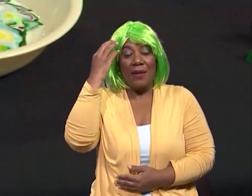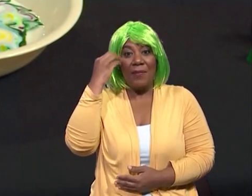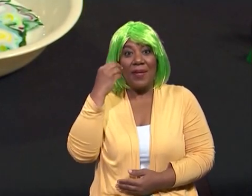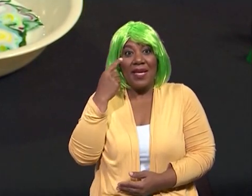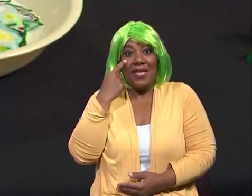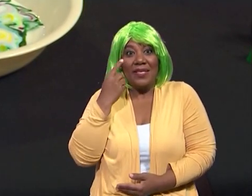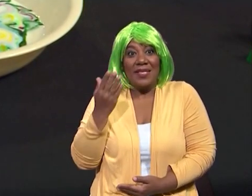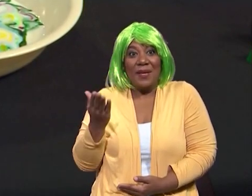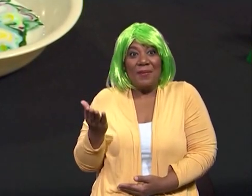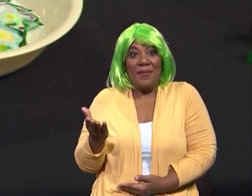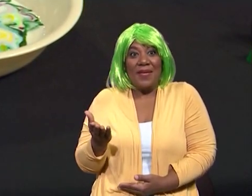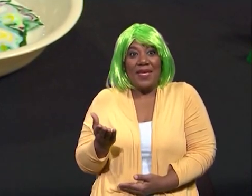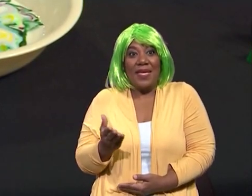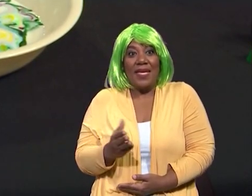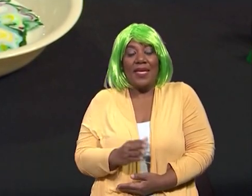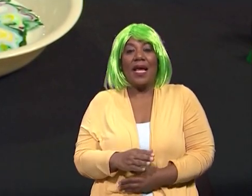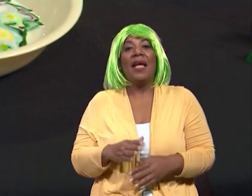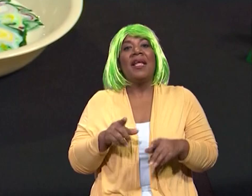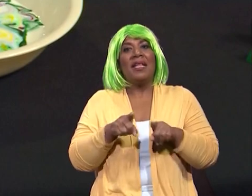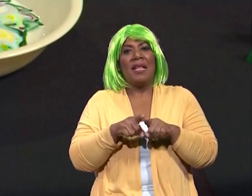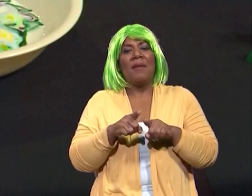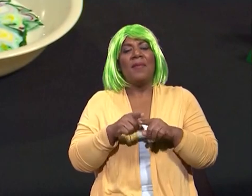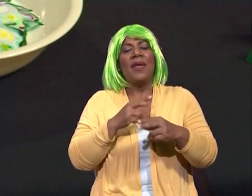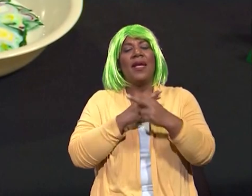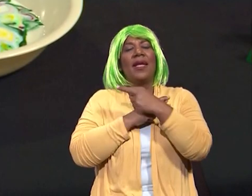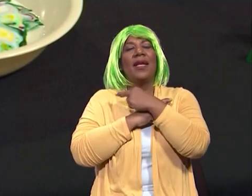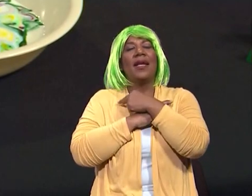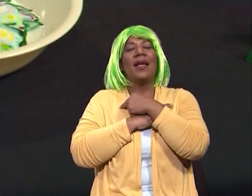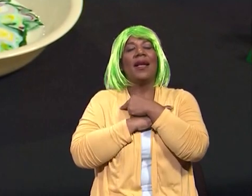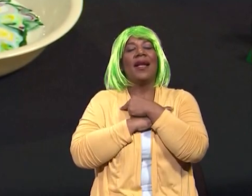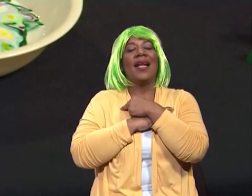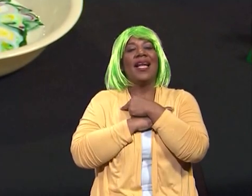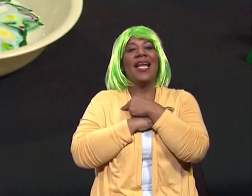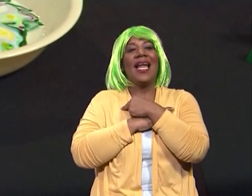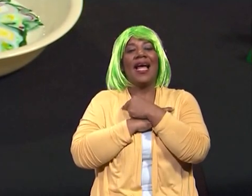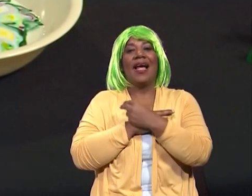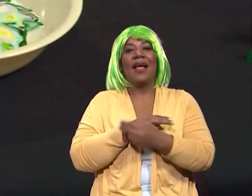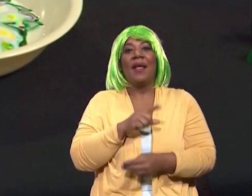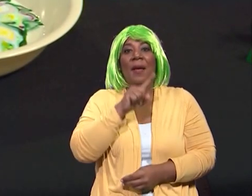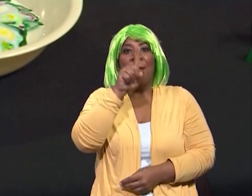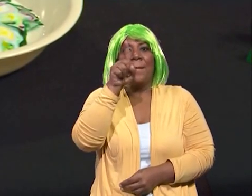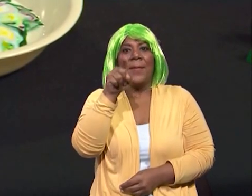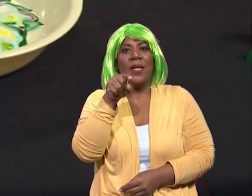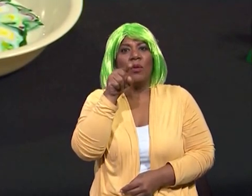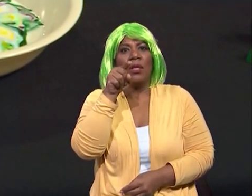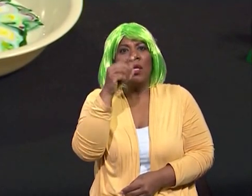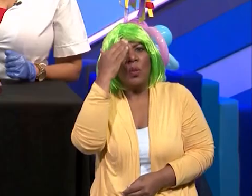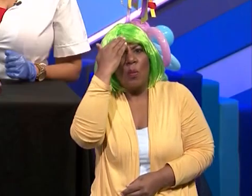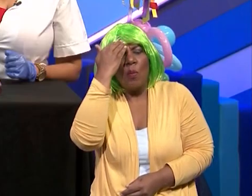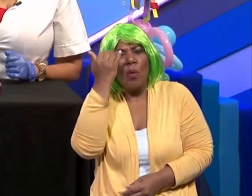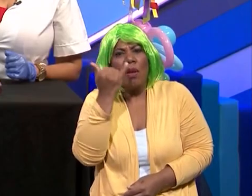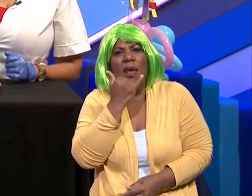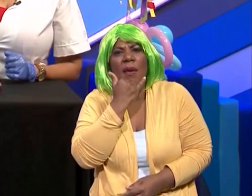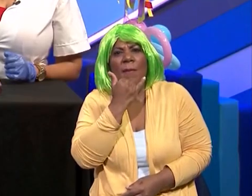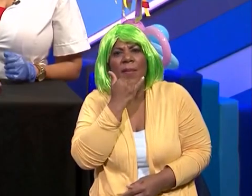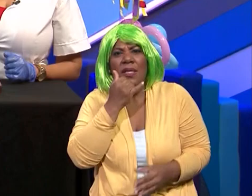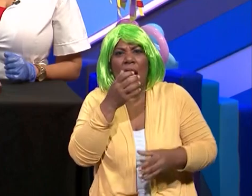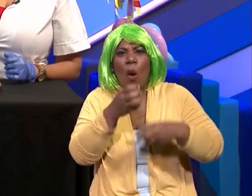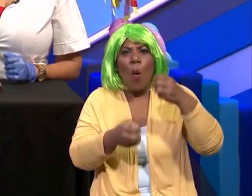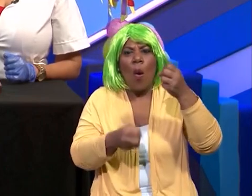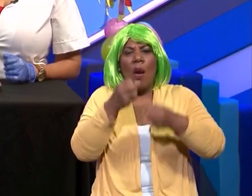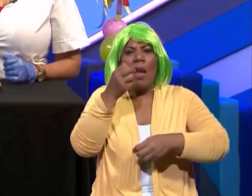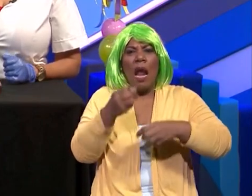llamativo, ¿verdad? Claro que sí, y relajante esta actividad. Se preguntarán ustedes, mis niños, ¿por qué sucede esto? ¿Para